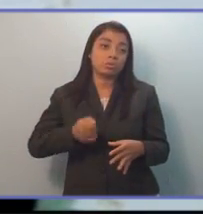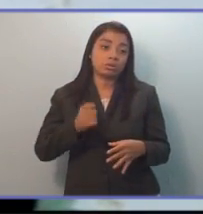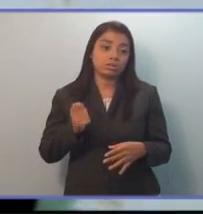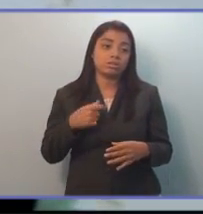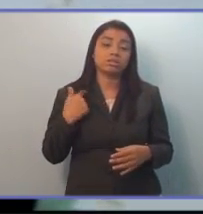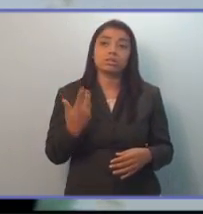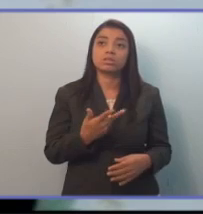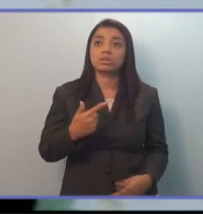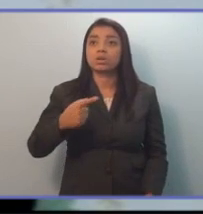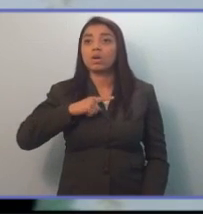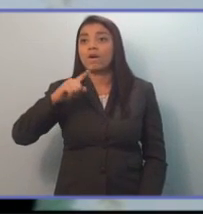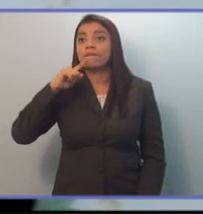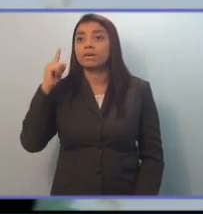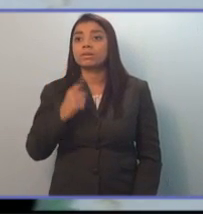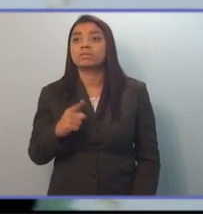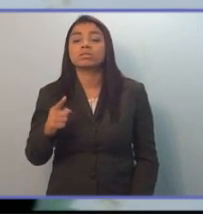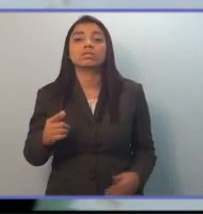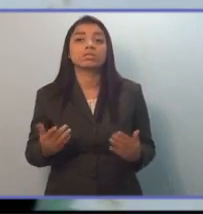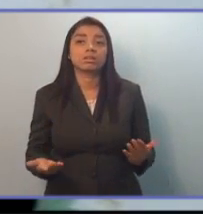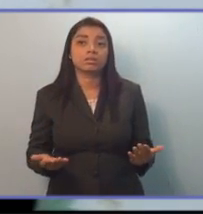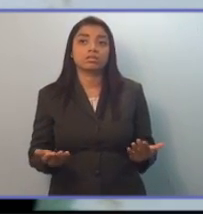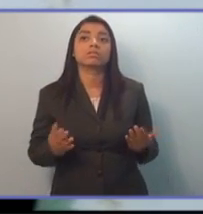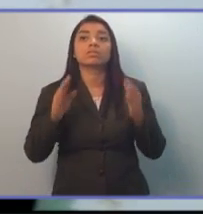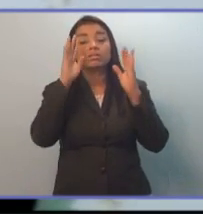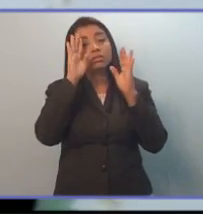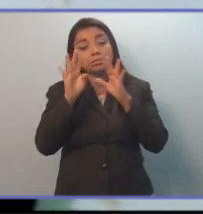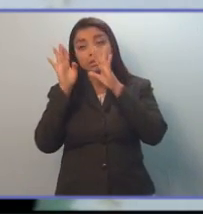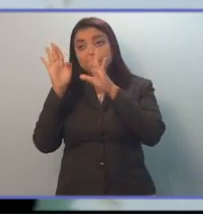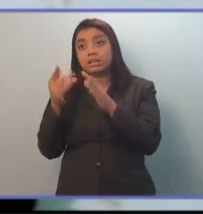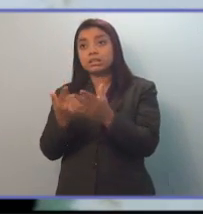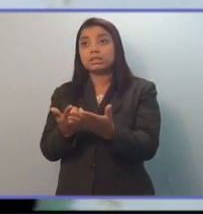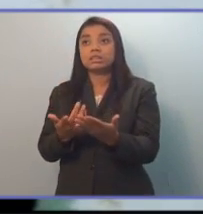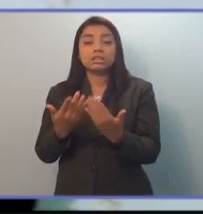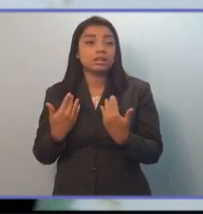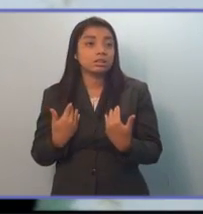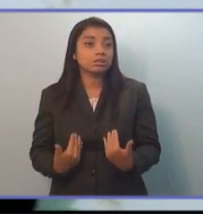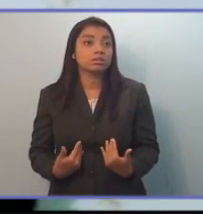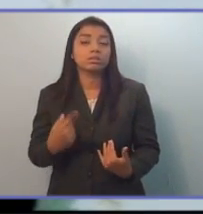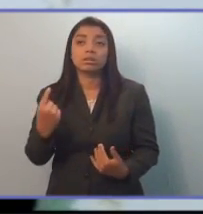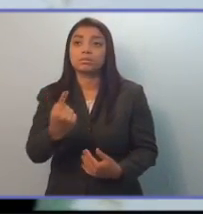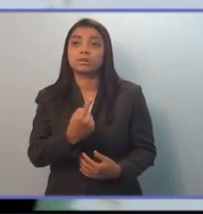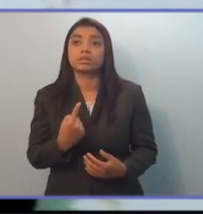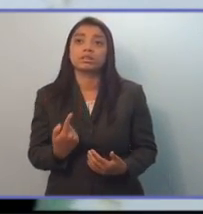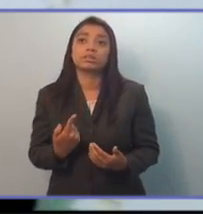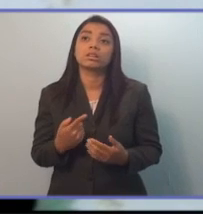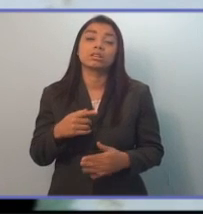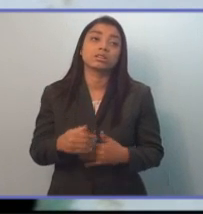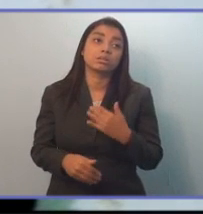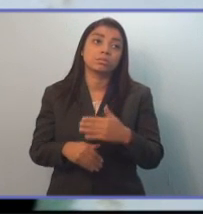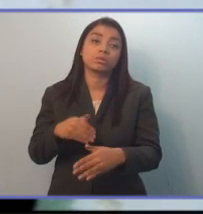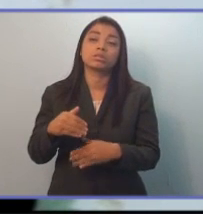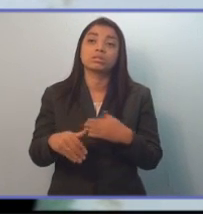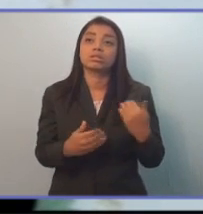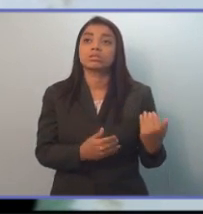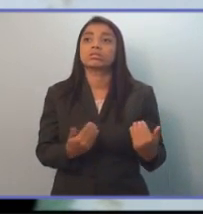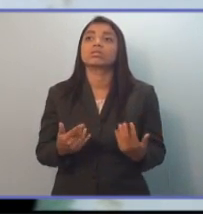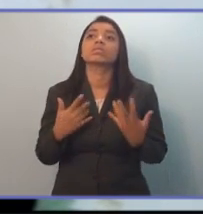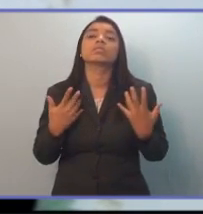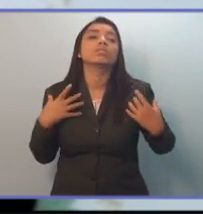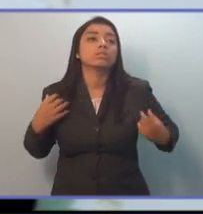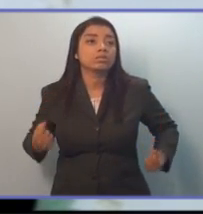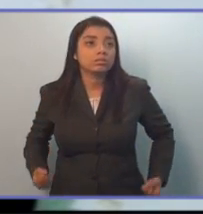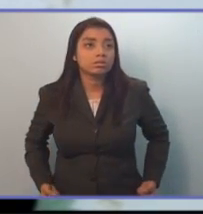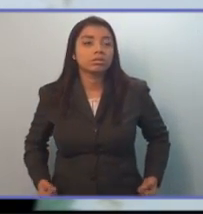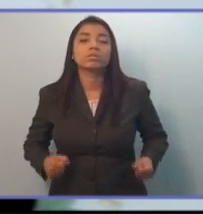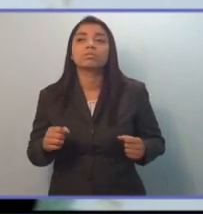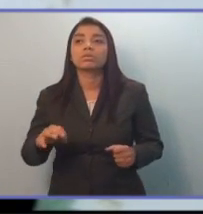la obligación de respetar los derechos humanos de todas las personas que son sometidas a un proceso. Y el Estado está